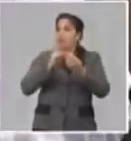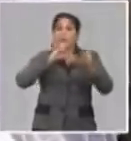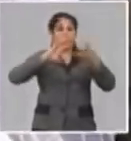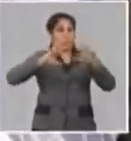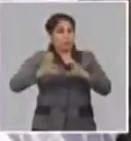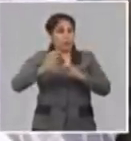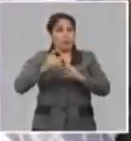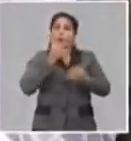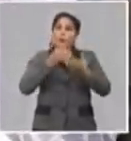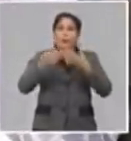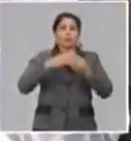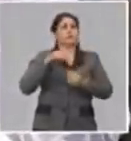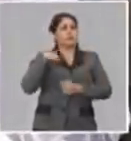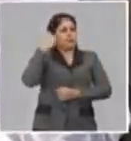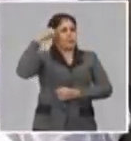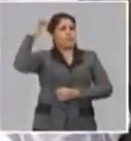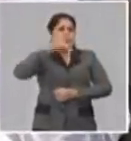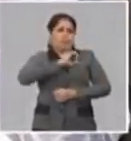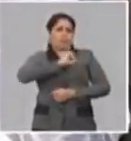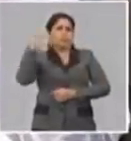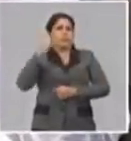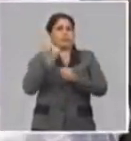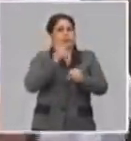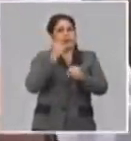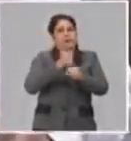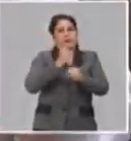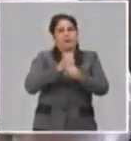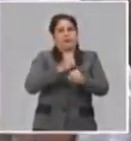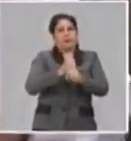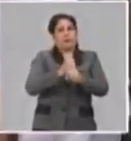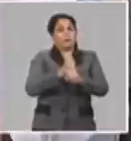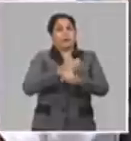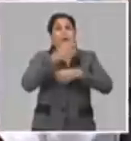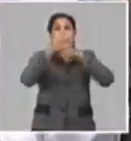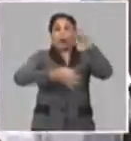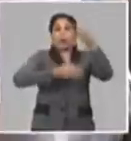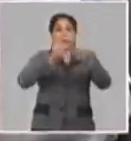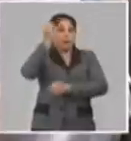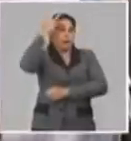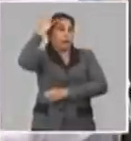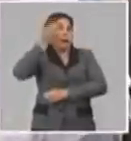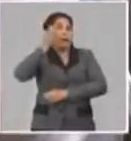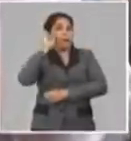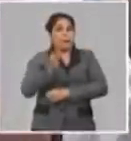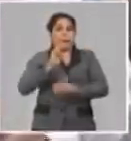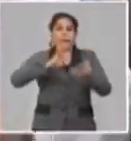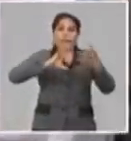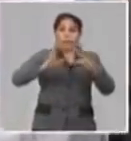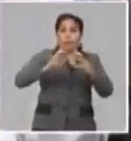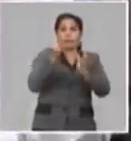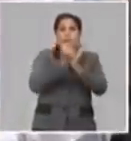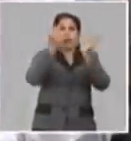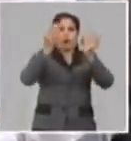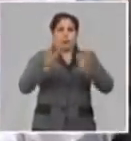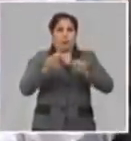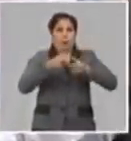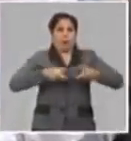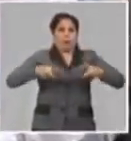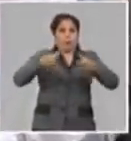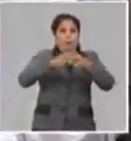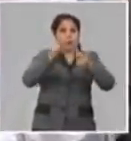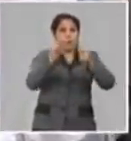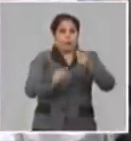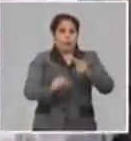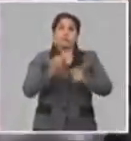escenario que tenemos que trabajar. Y como se explicó por nuestro presidente, esta estrategia, bueno, fue aprobada en el Buró